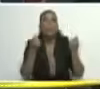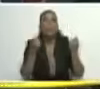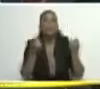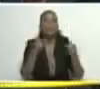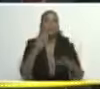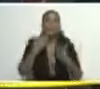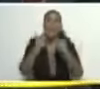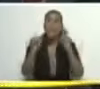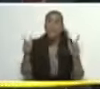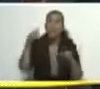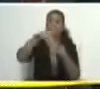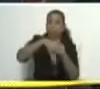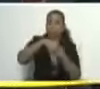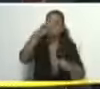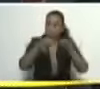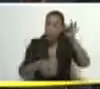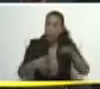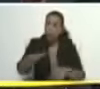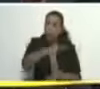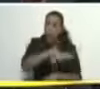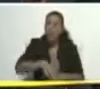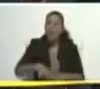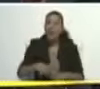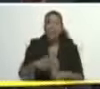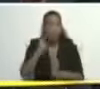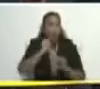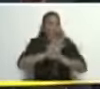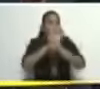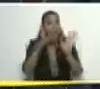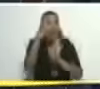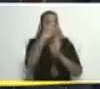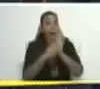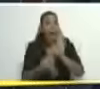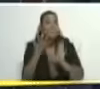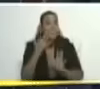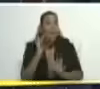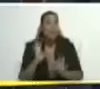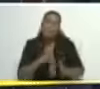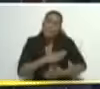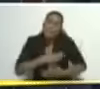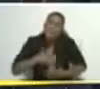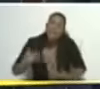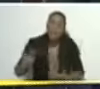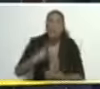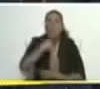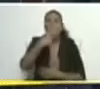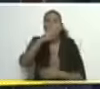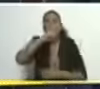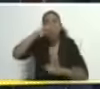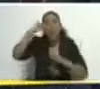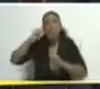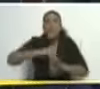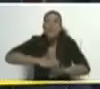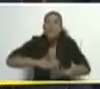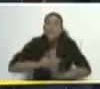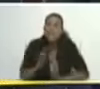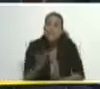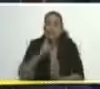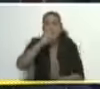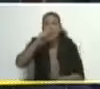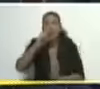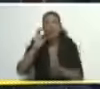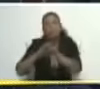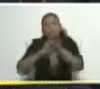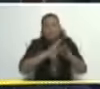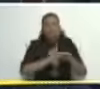elecciones libres y justas. Y esto es un claro ejemplo del deseo del presidente Maduro de tener